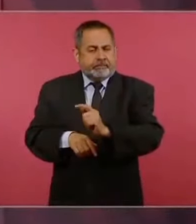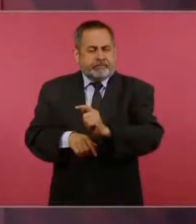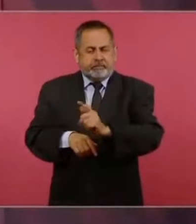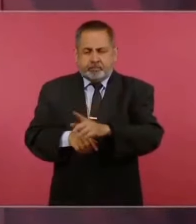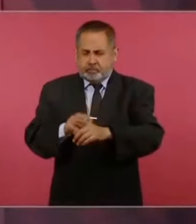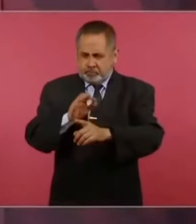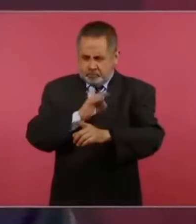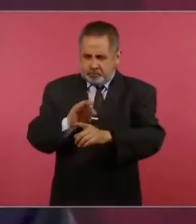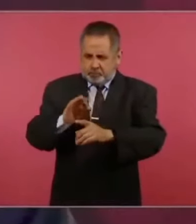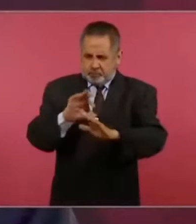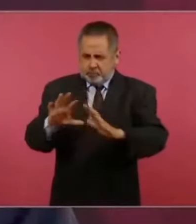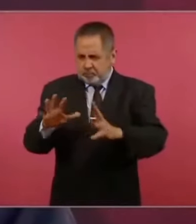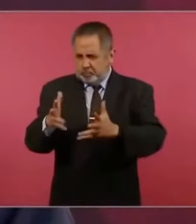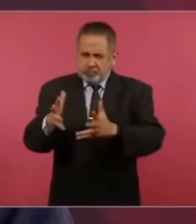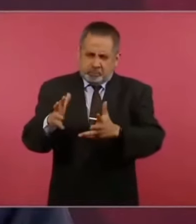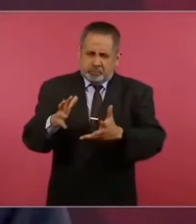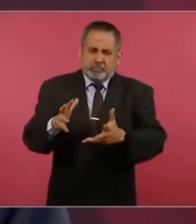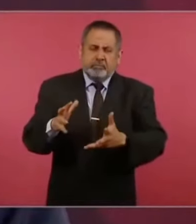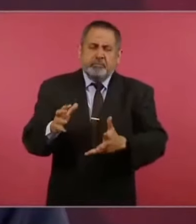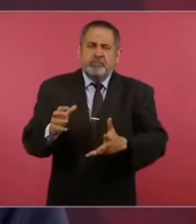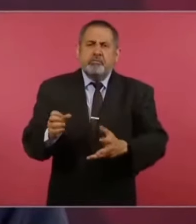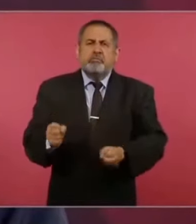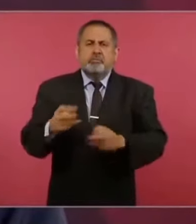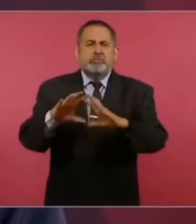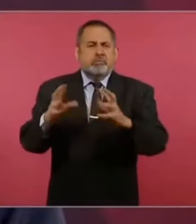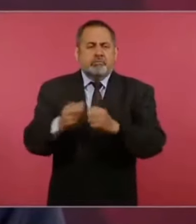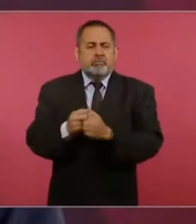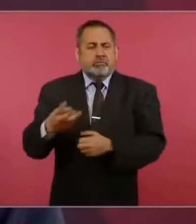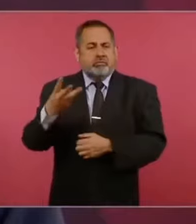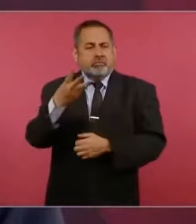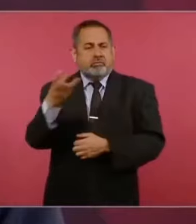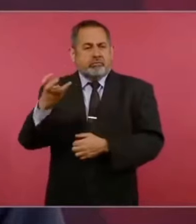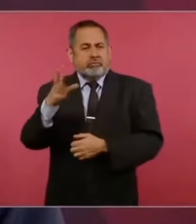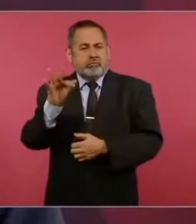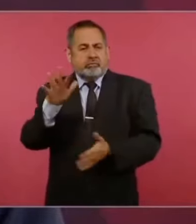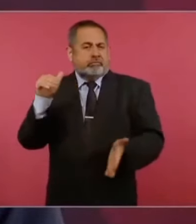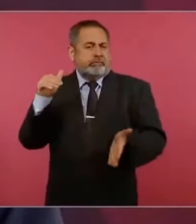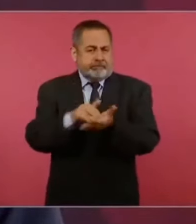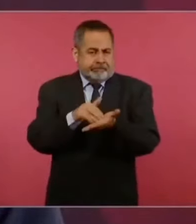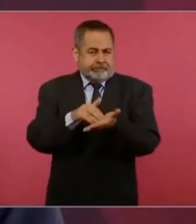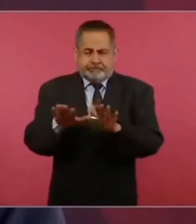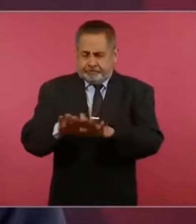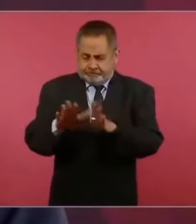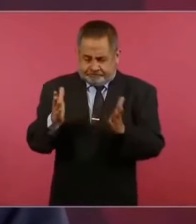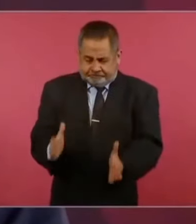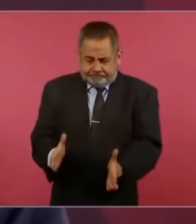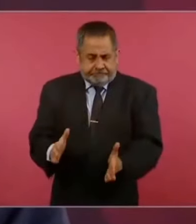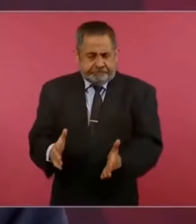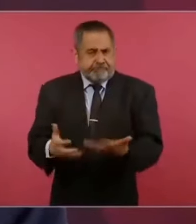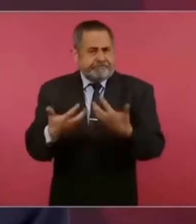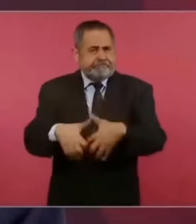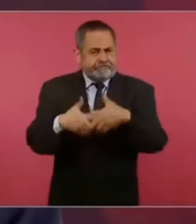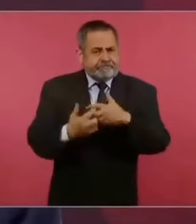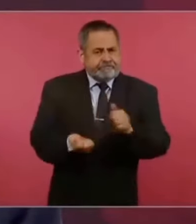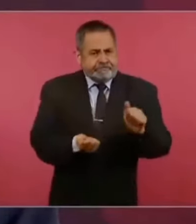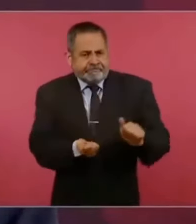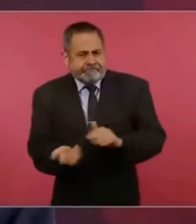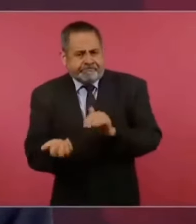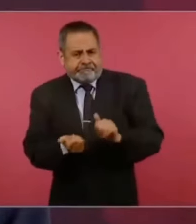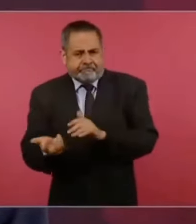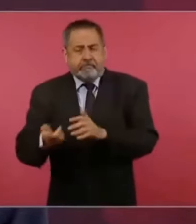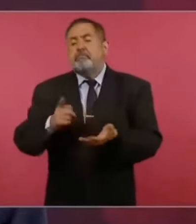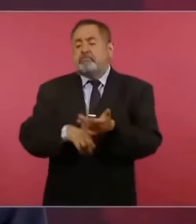una capacidad de producción de 340,000 barriles. O sea, puede